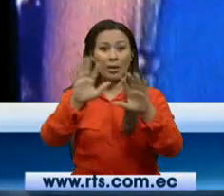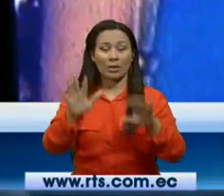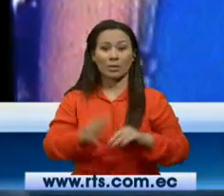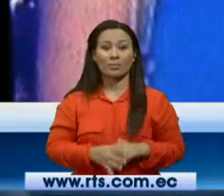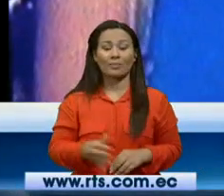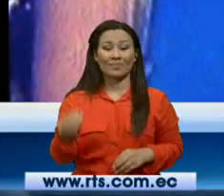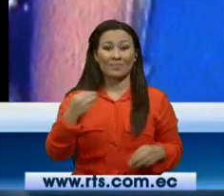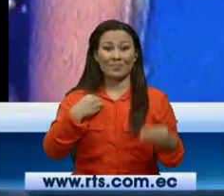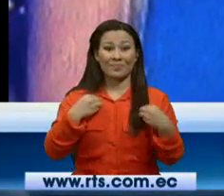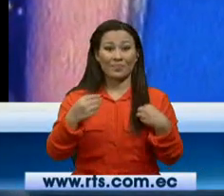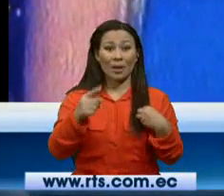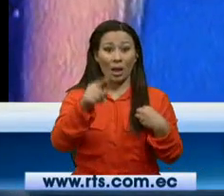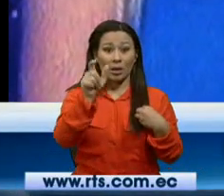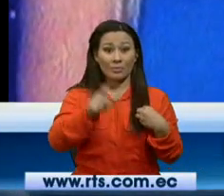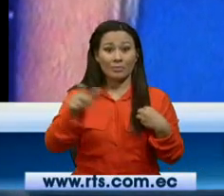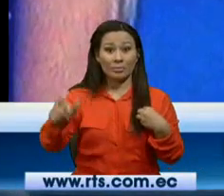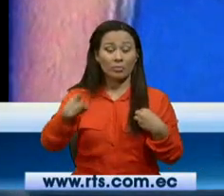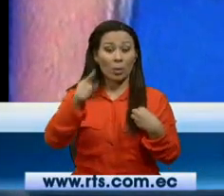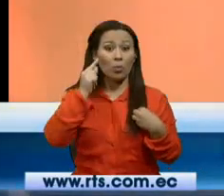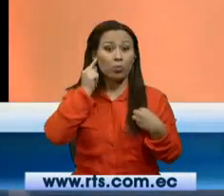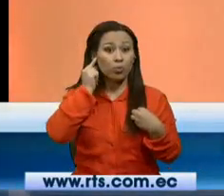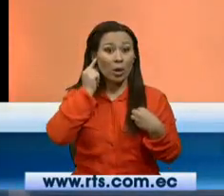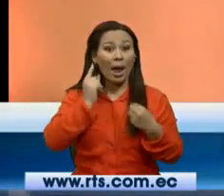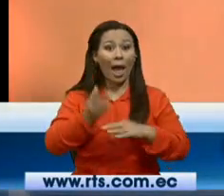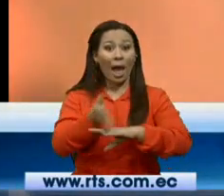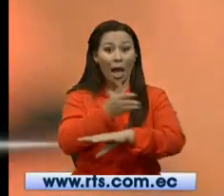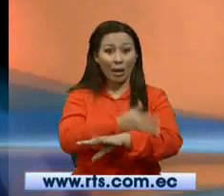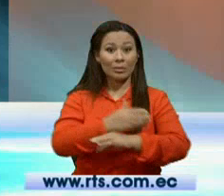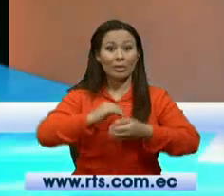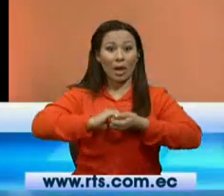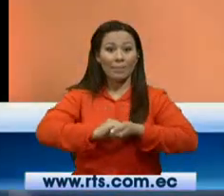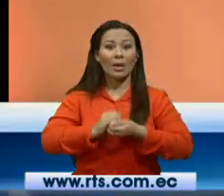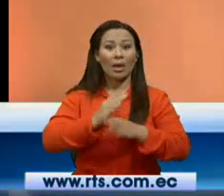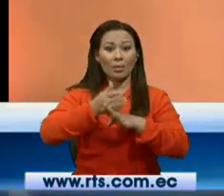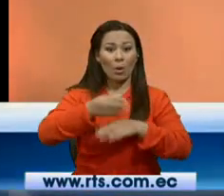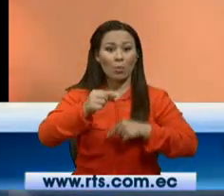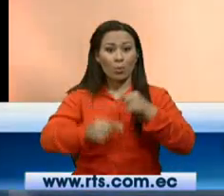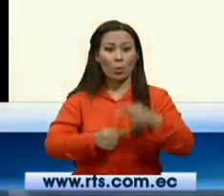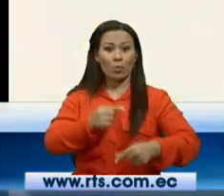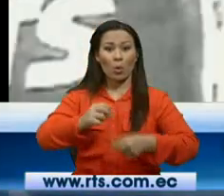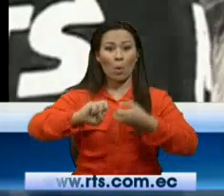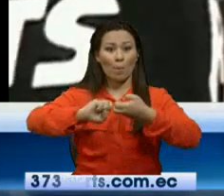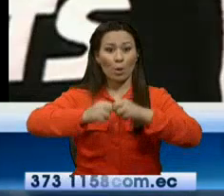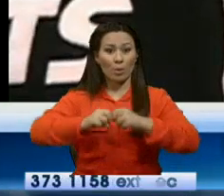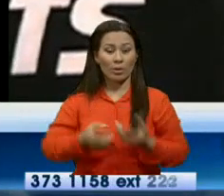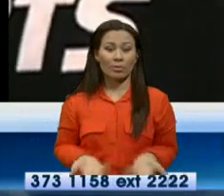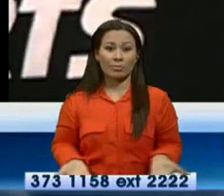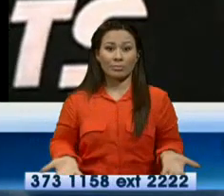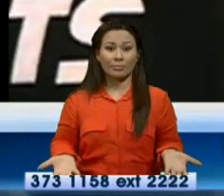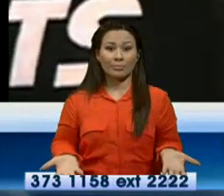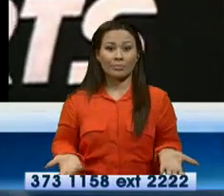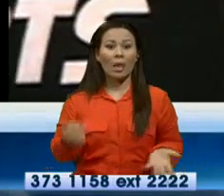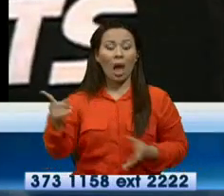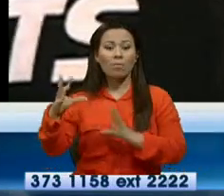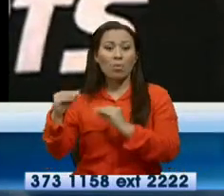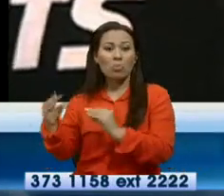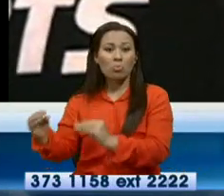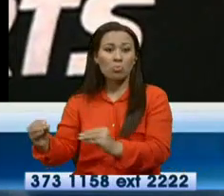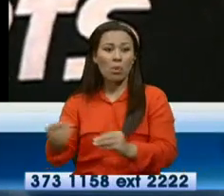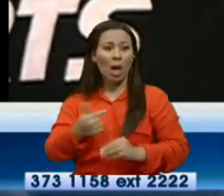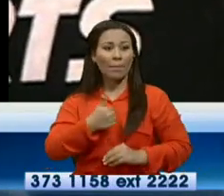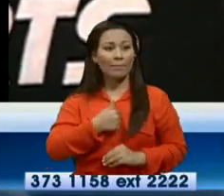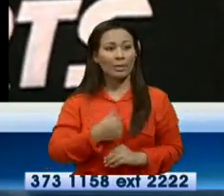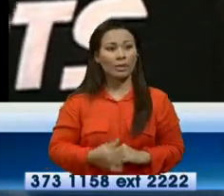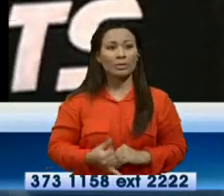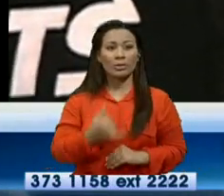que las agresoras antes eran sus amigas y después empezaron los problemas. En esas ellas comenzaban a hablar mal de mí y yo siempre